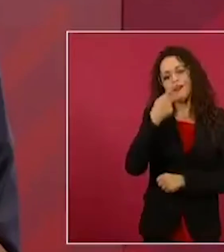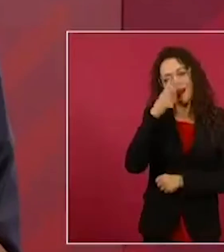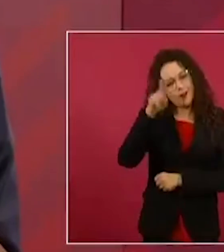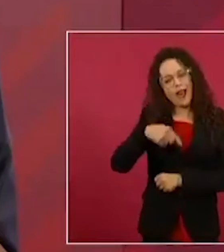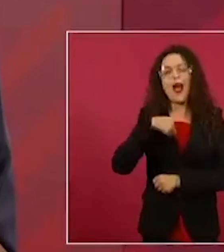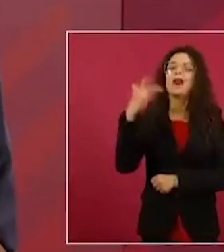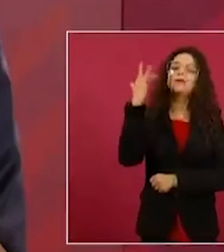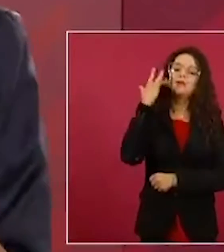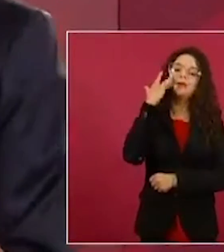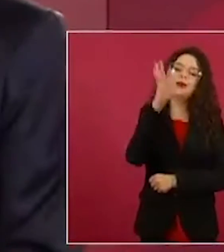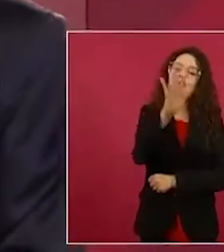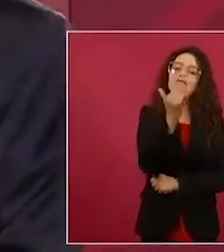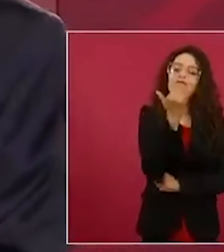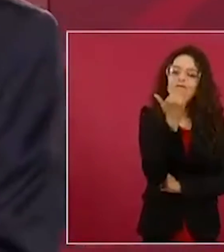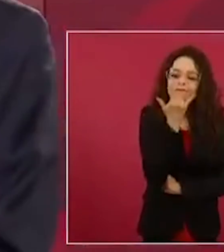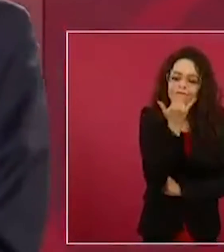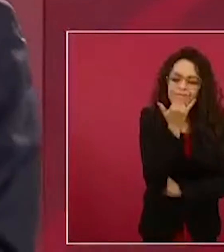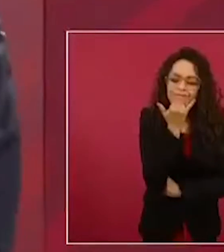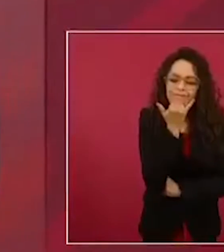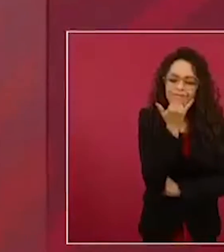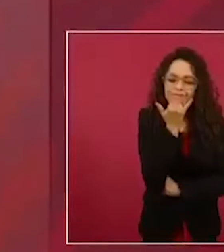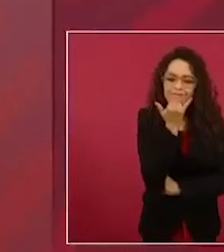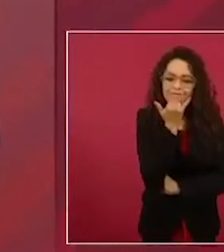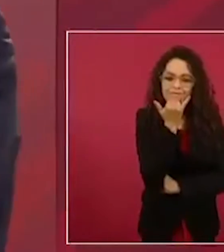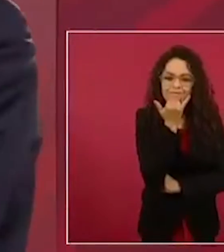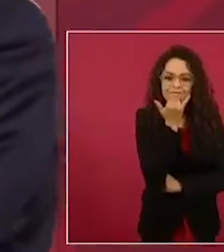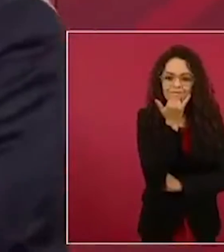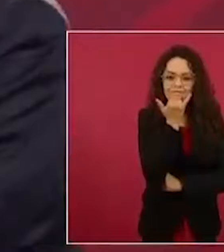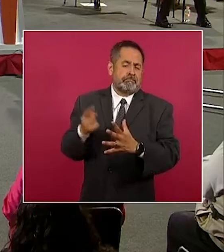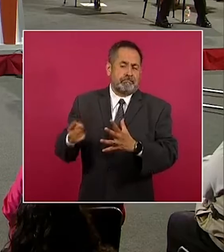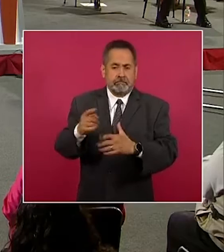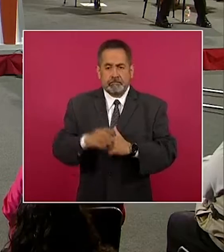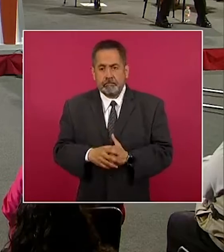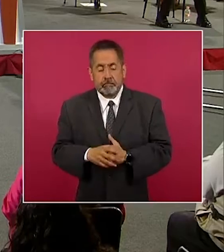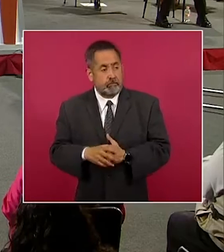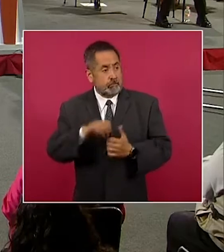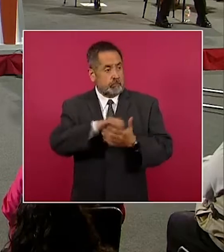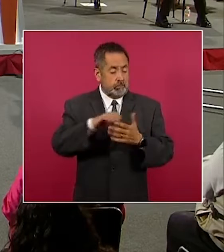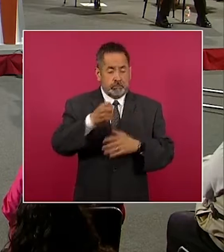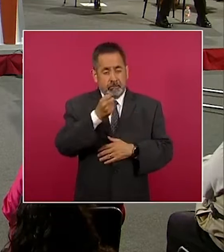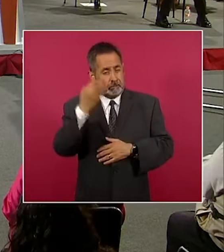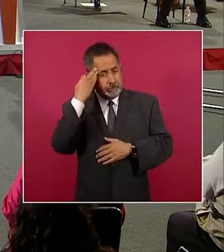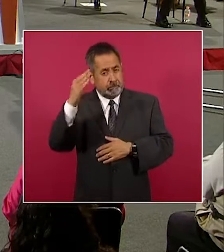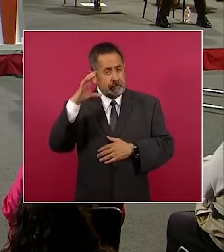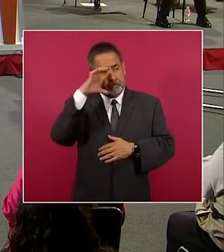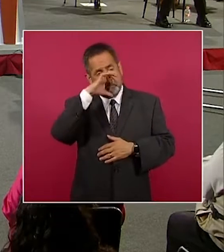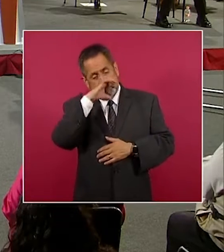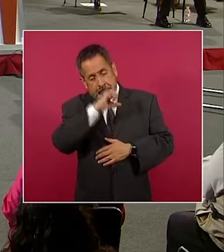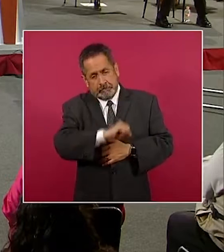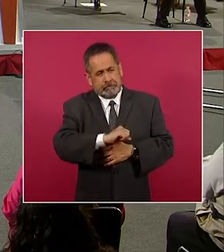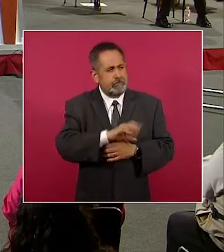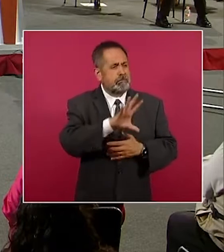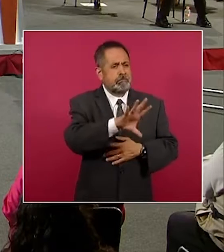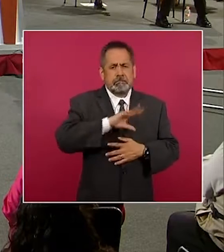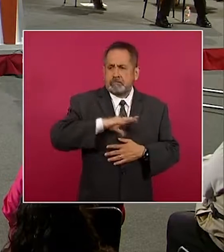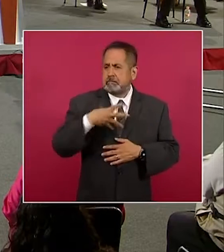levantado polémica debido a que luce precipitada en estos momentos de la pandemia en México. Y es que pese a que el subsecretario de Prevención y